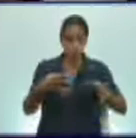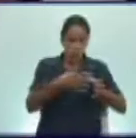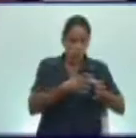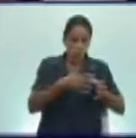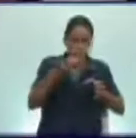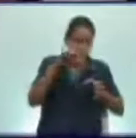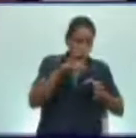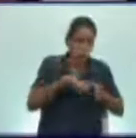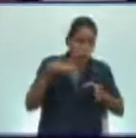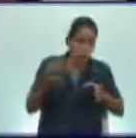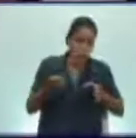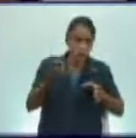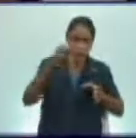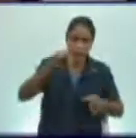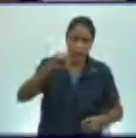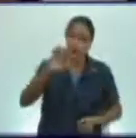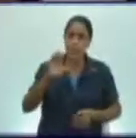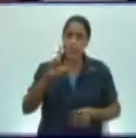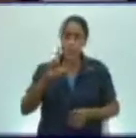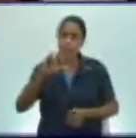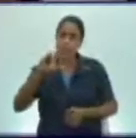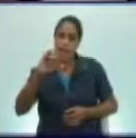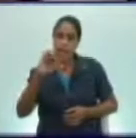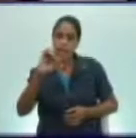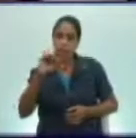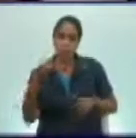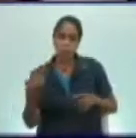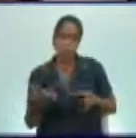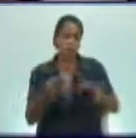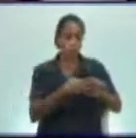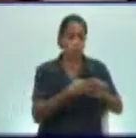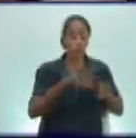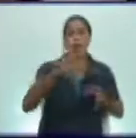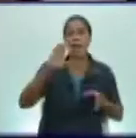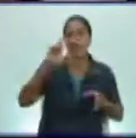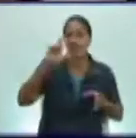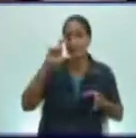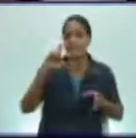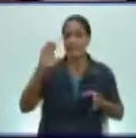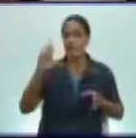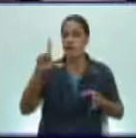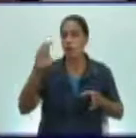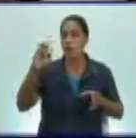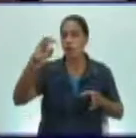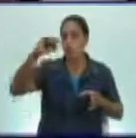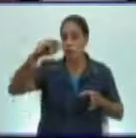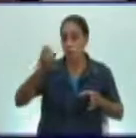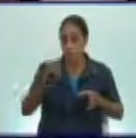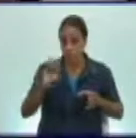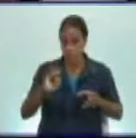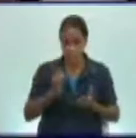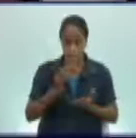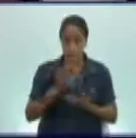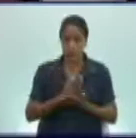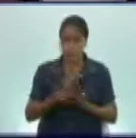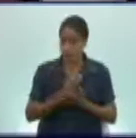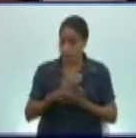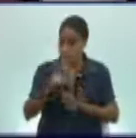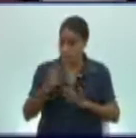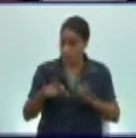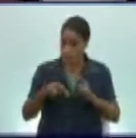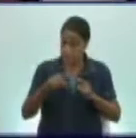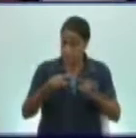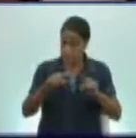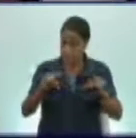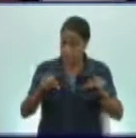integran los animales celomados no cordados. En la próxima clase, con su profesor en el aula, ustedes van a estar